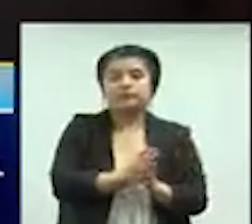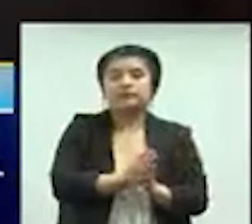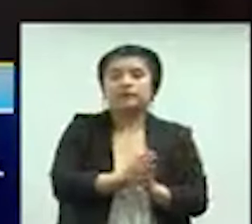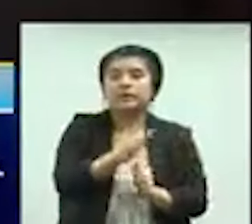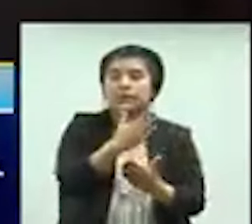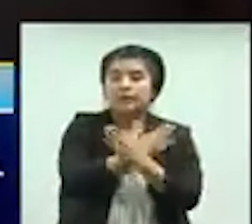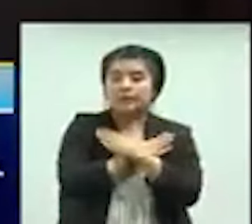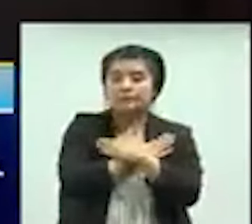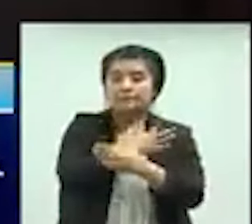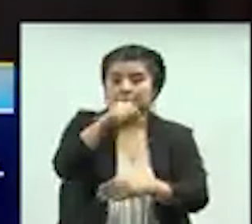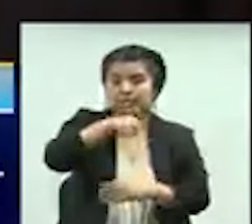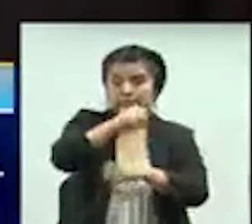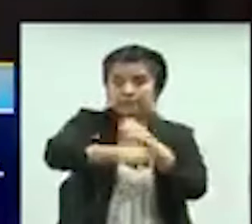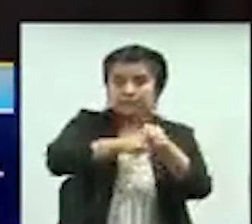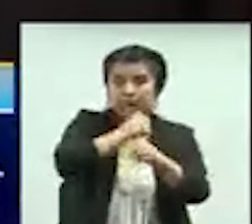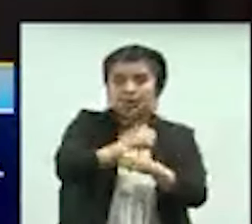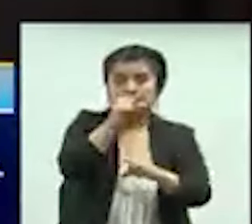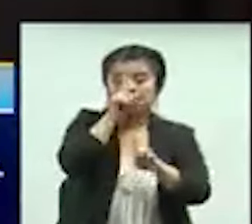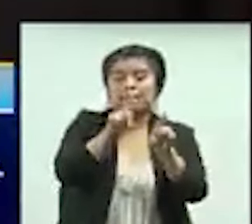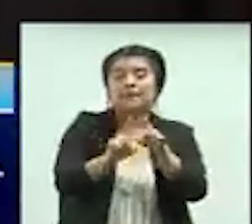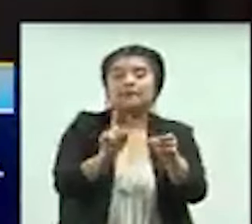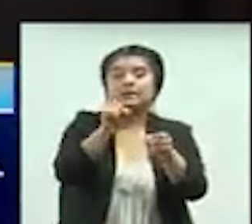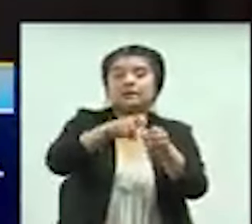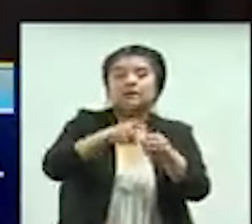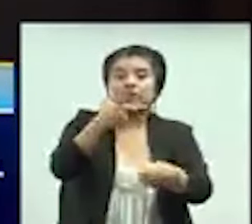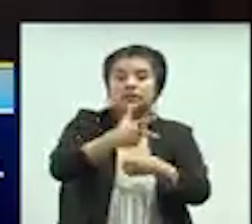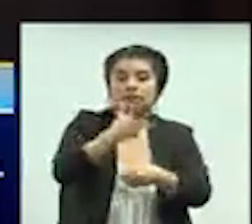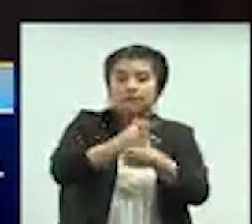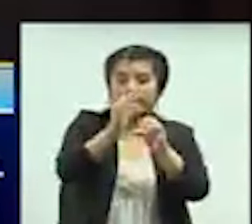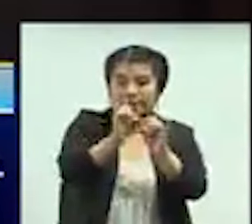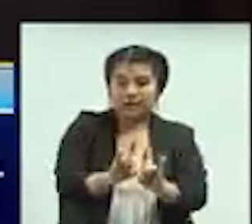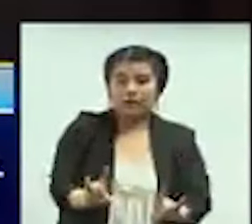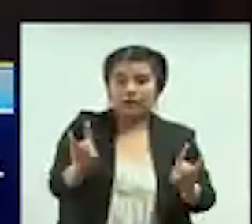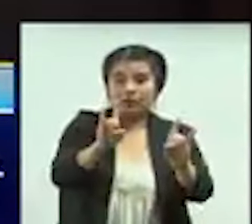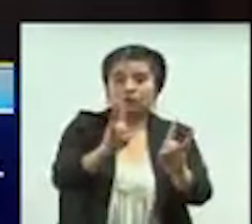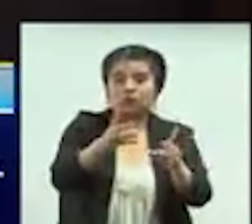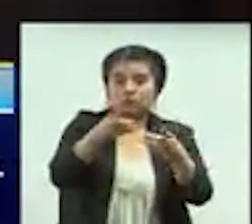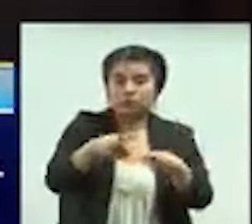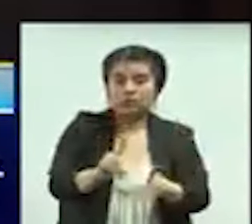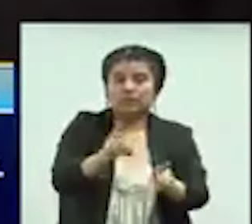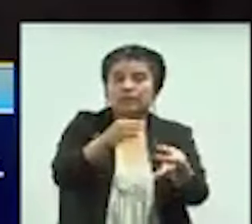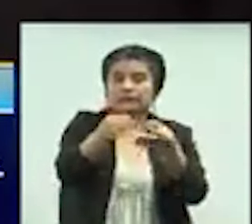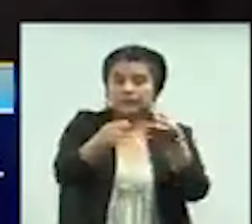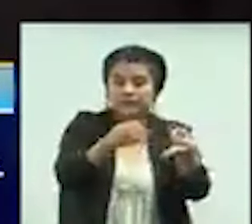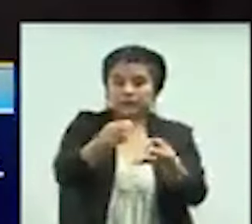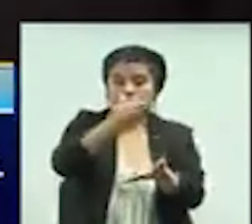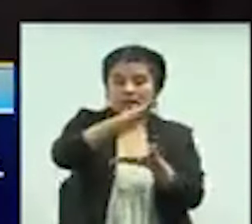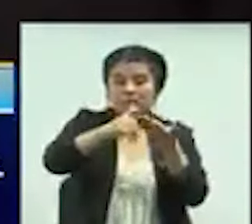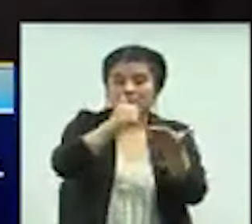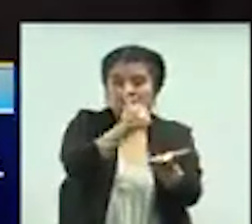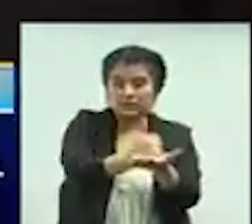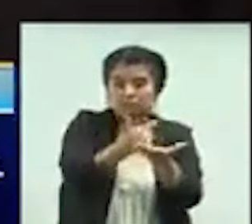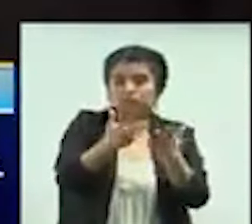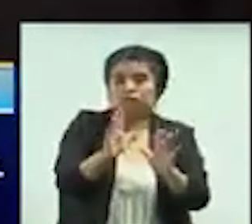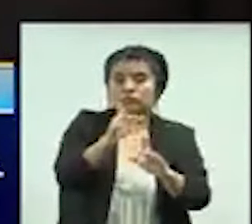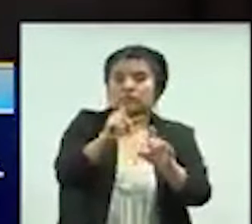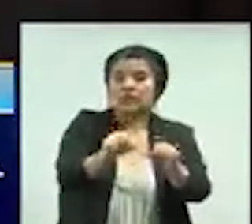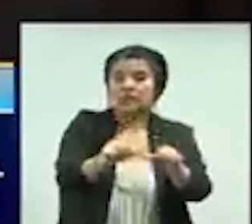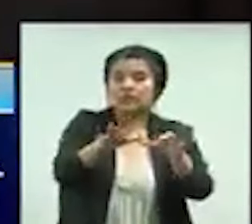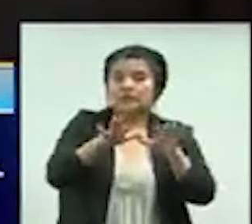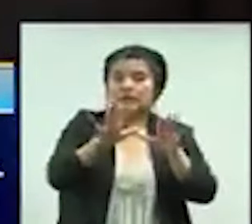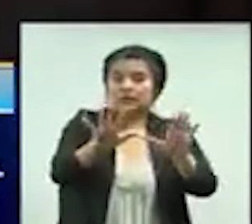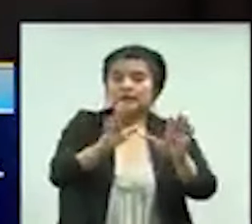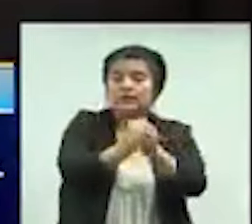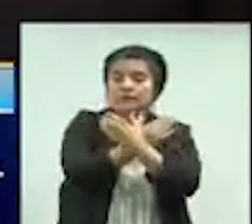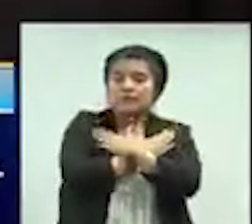mayo de este año, la intervención de Guatemala ante las Naciones Unidas durante la explicación de voto en la sesión del 10 de mayo de